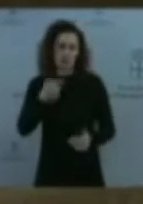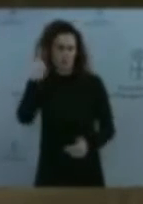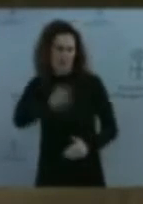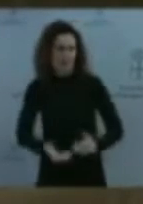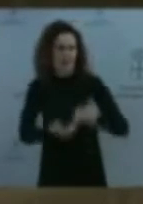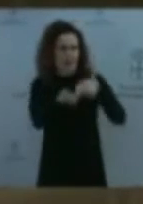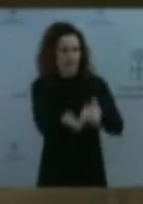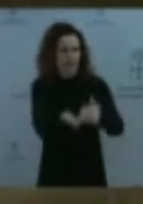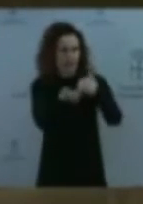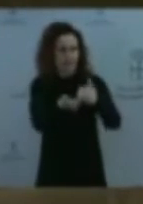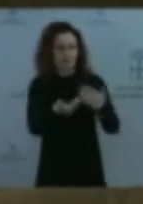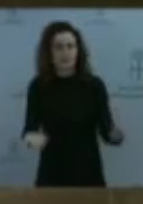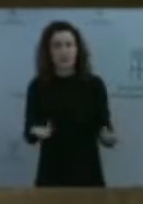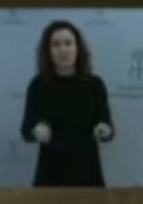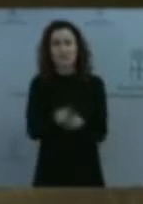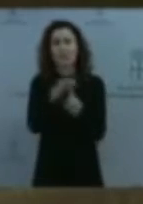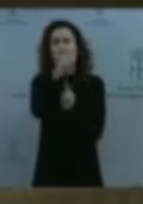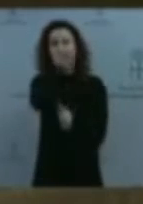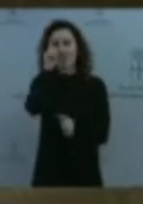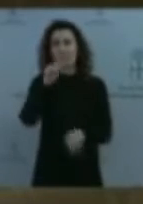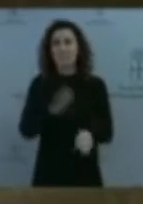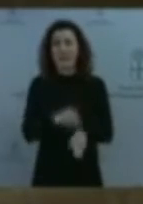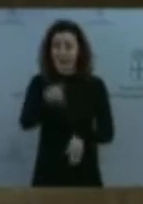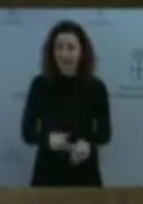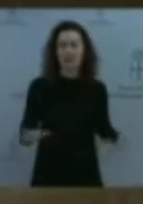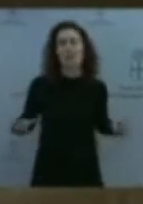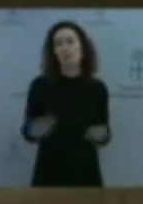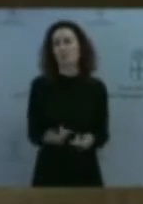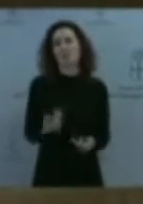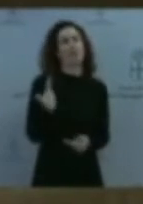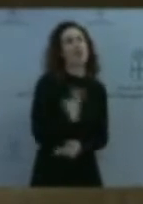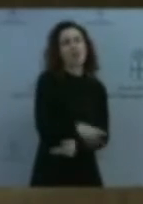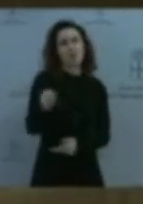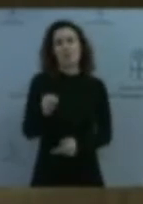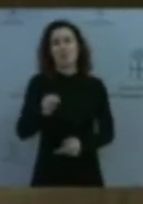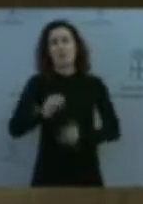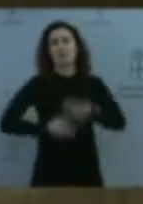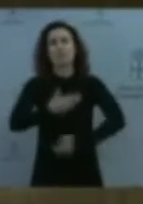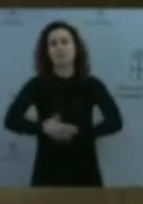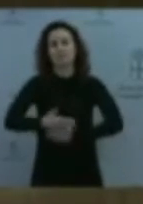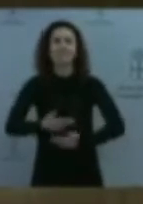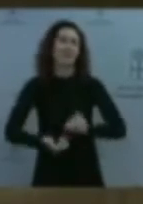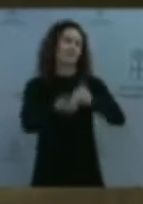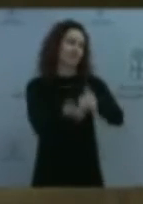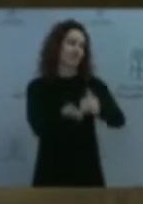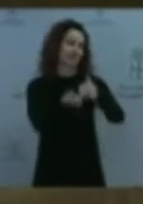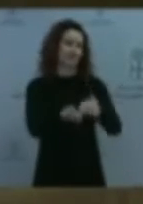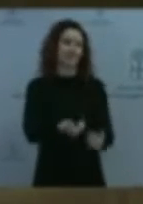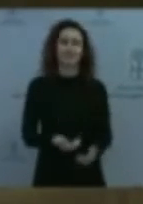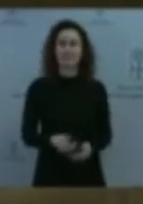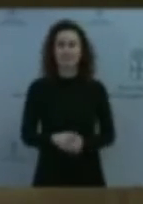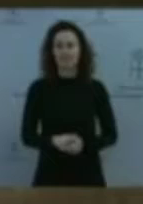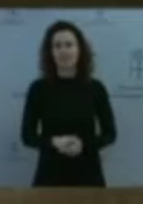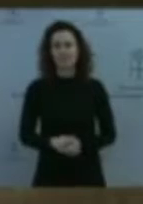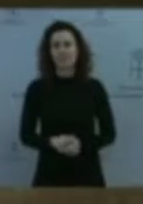es para recortar, no. Si es para avanzar, tiene la mano tendida, obviamente. En este contexto, como digo, de